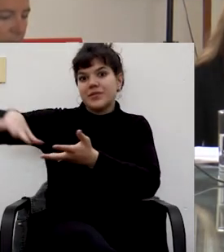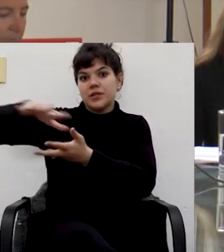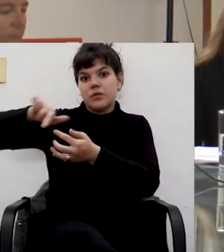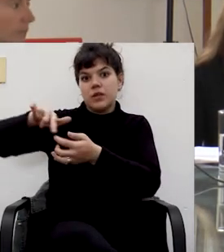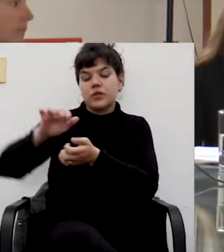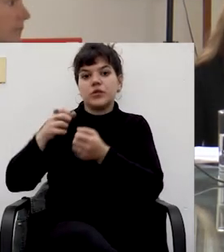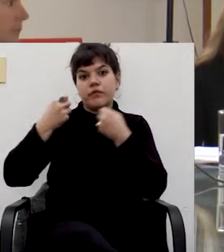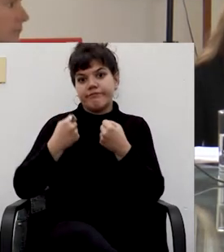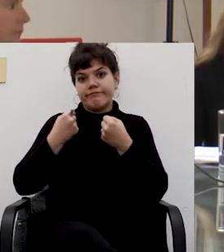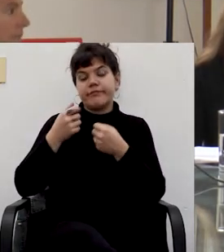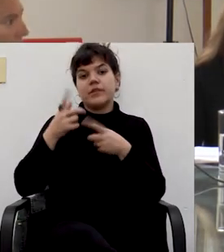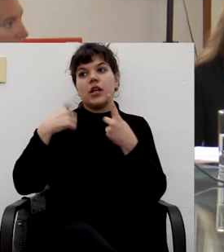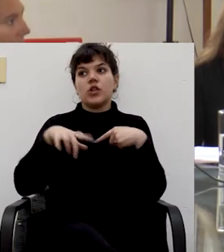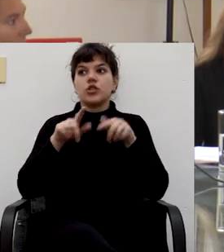También